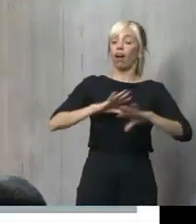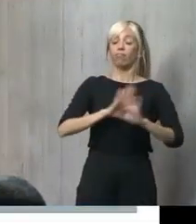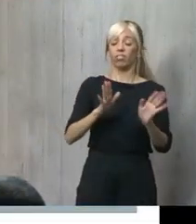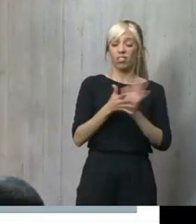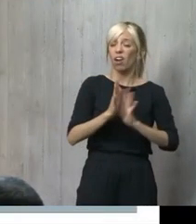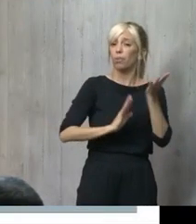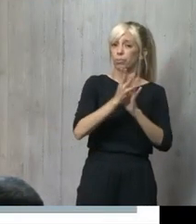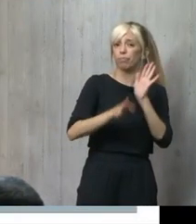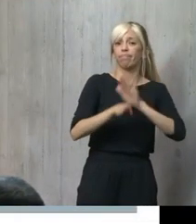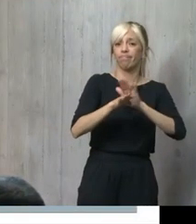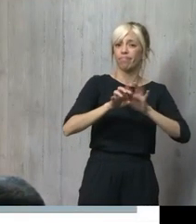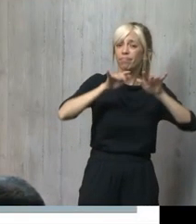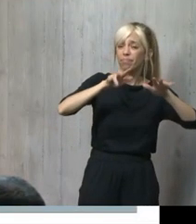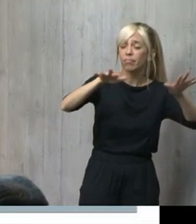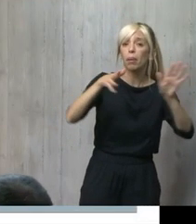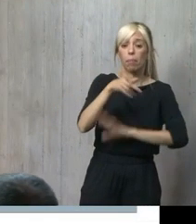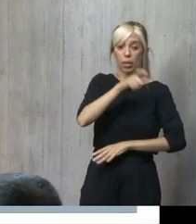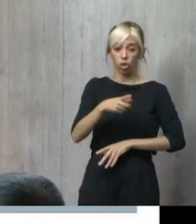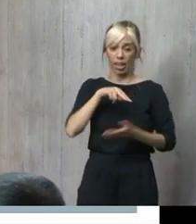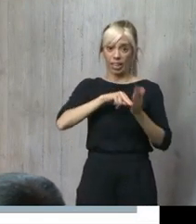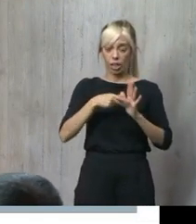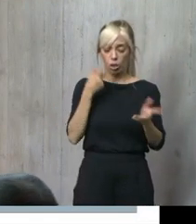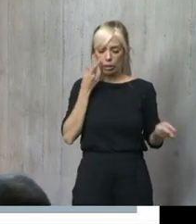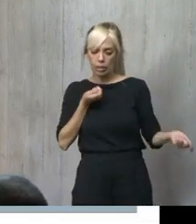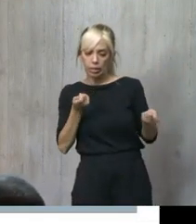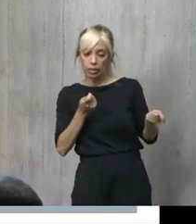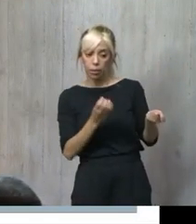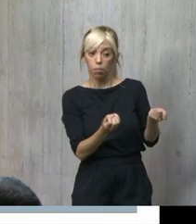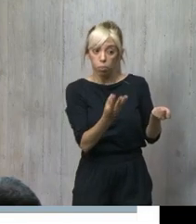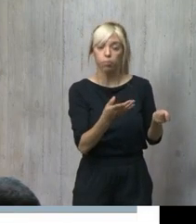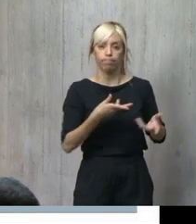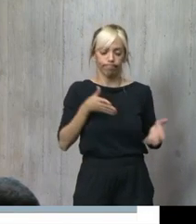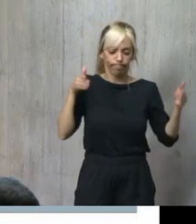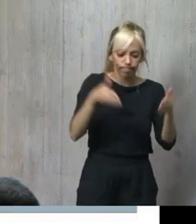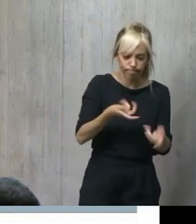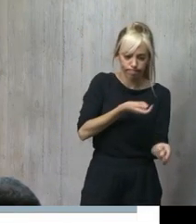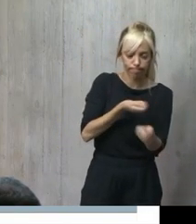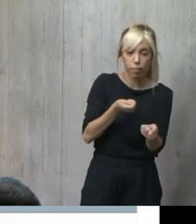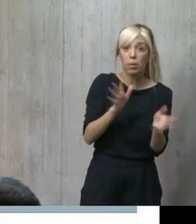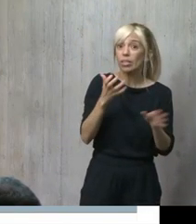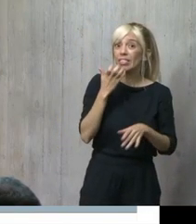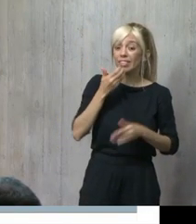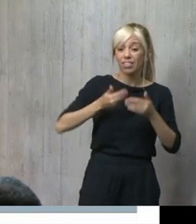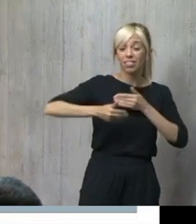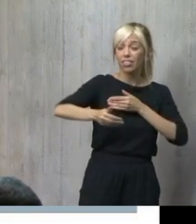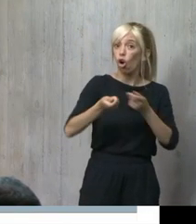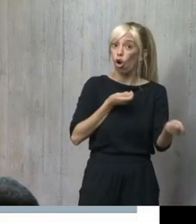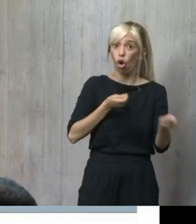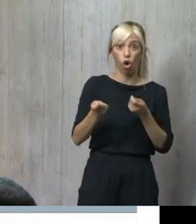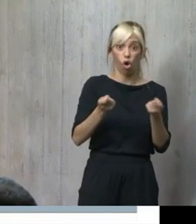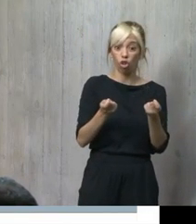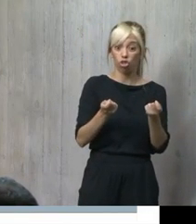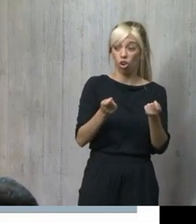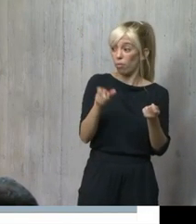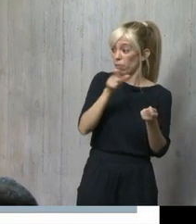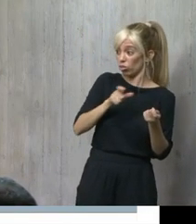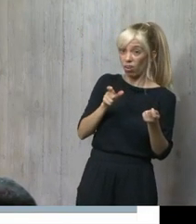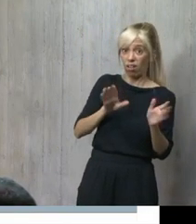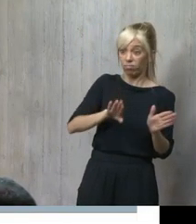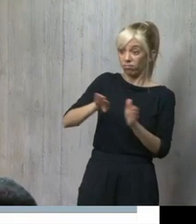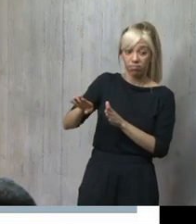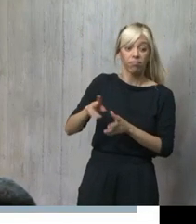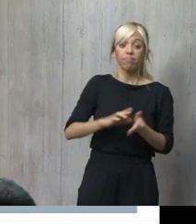los medios están vigilantes y actúan sobre los focos que se van levantando, pero si desapareciera, digamos, el control que estamos haciendo con el personal, si